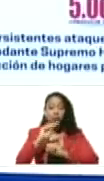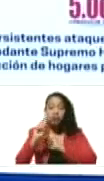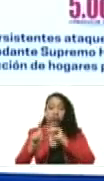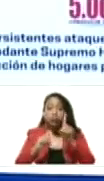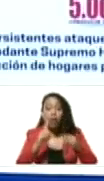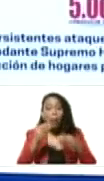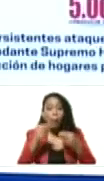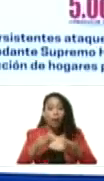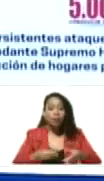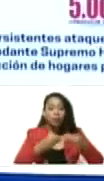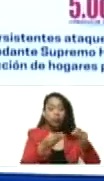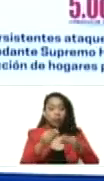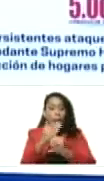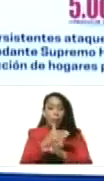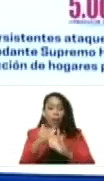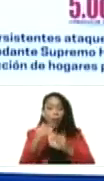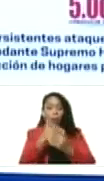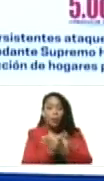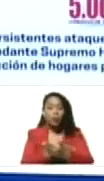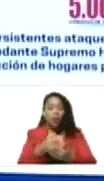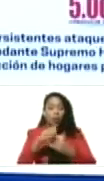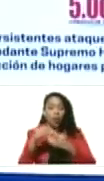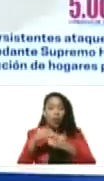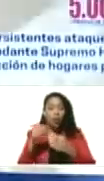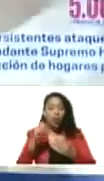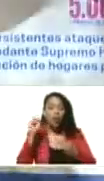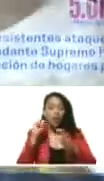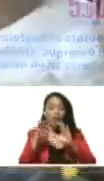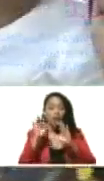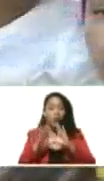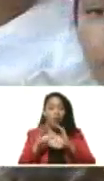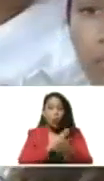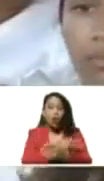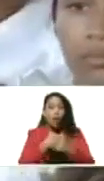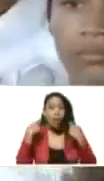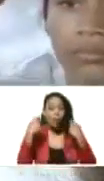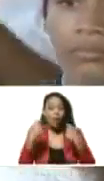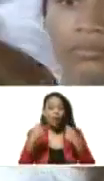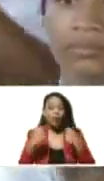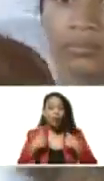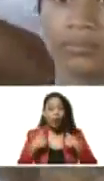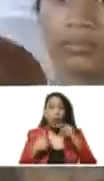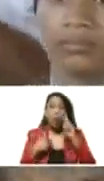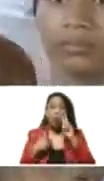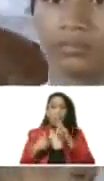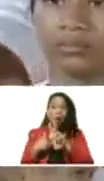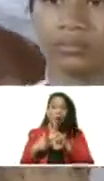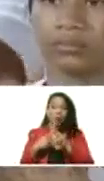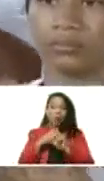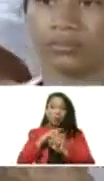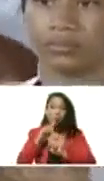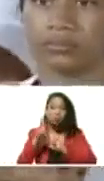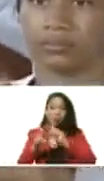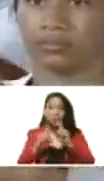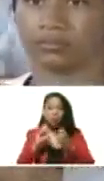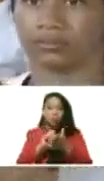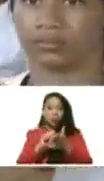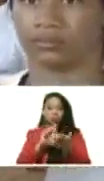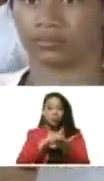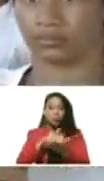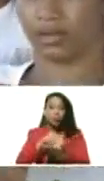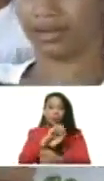la distribución de 500.000 de dólares que tienen en el fondo del Poder Popular de Miranda. Estuve viendo la consulta donde participaron